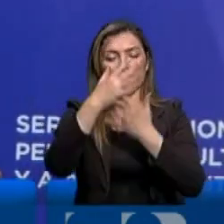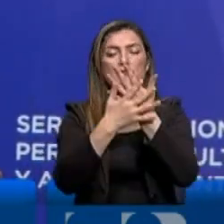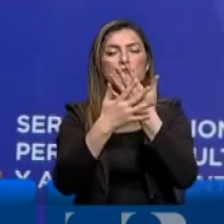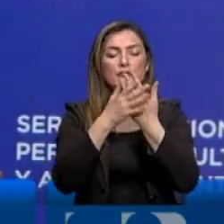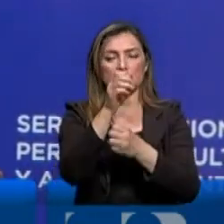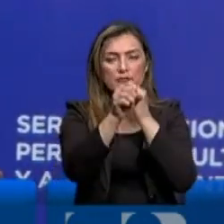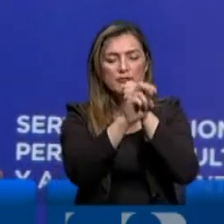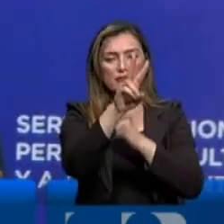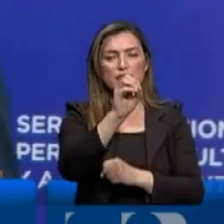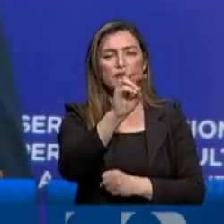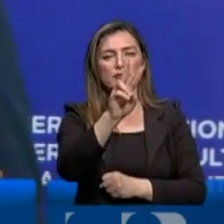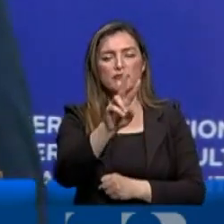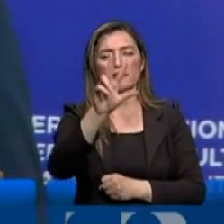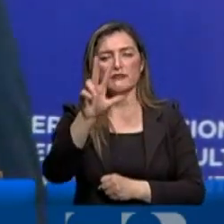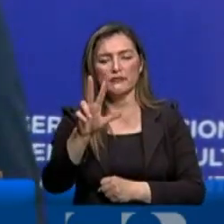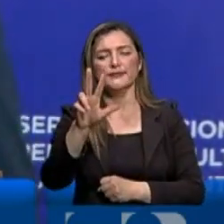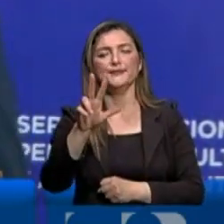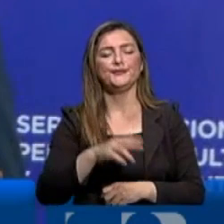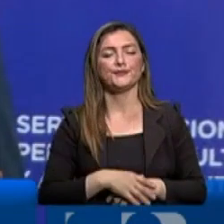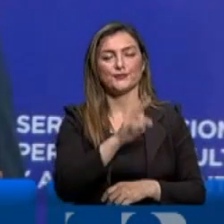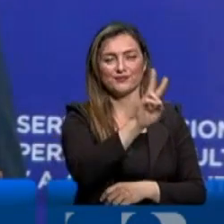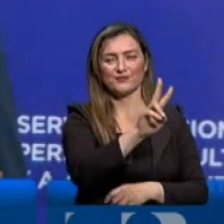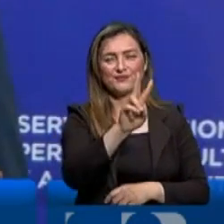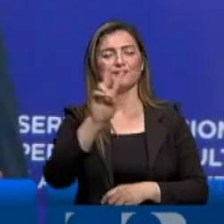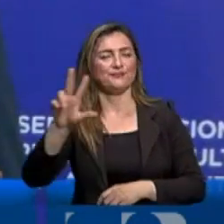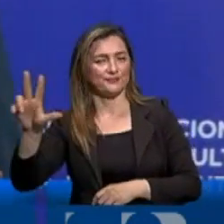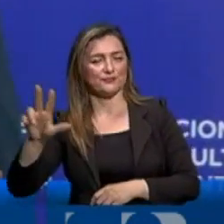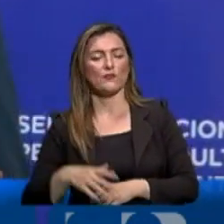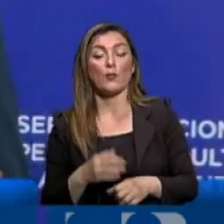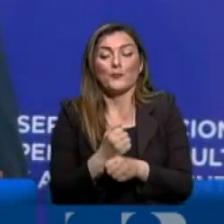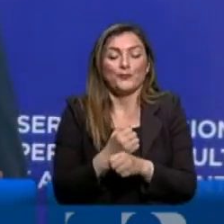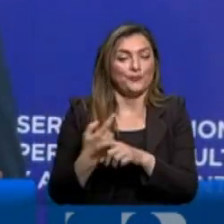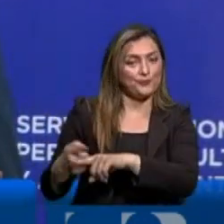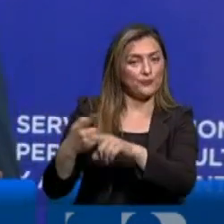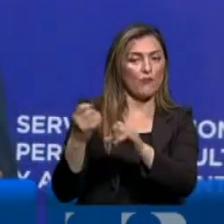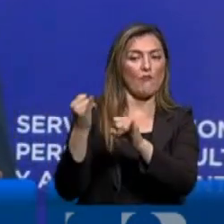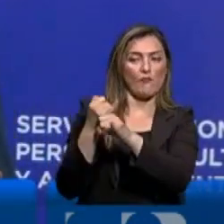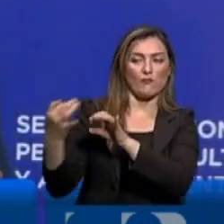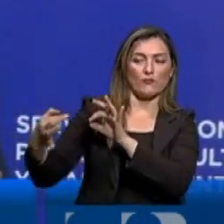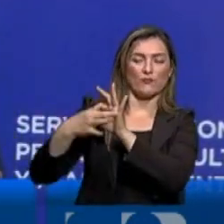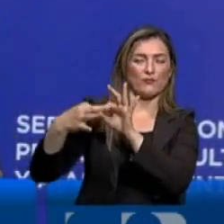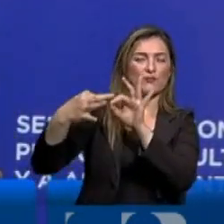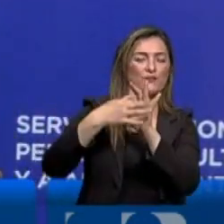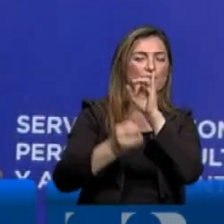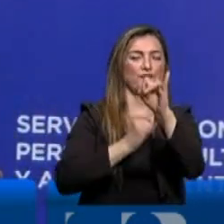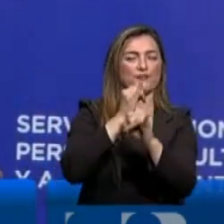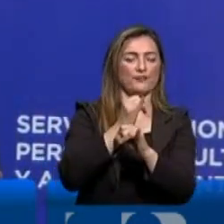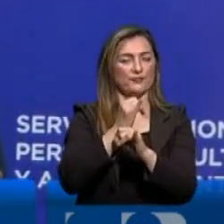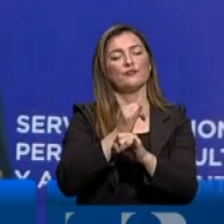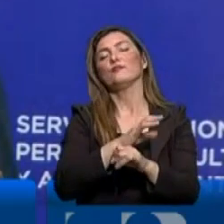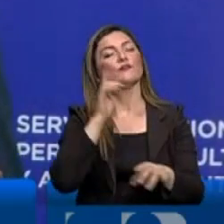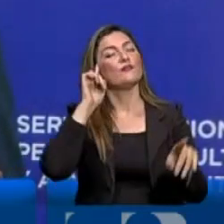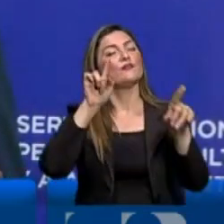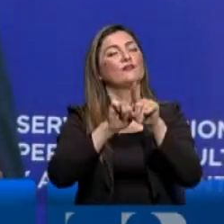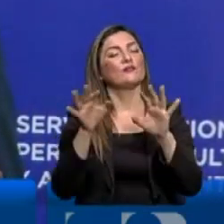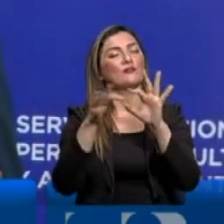durante el año 22-23. Para ello estamos trabajando con diferentes instituciones internacionales, estamos trabajando con el Pacto de la Unión